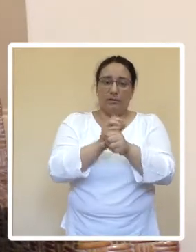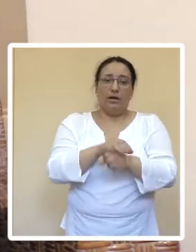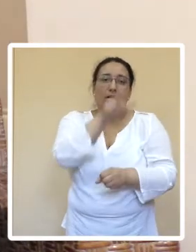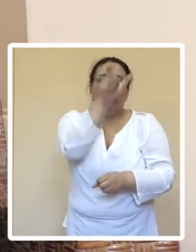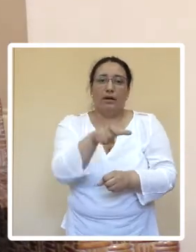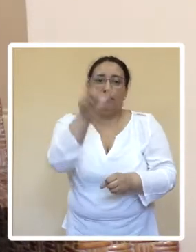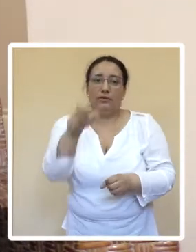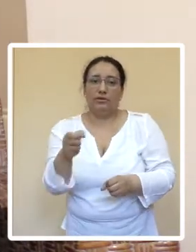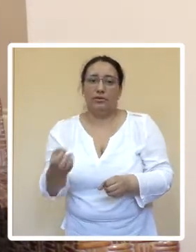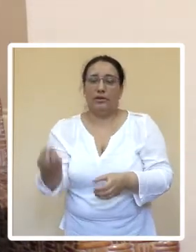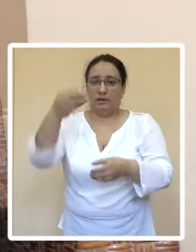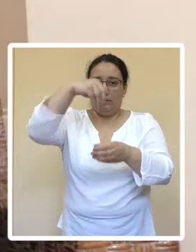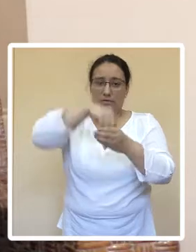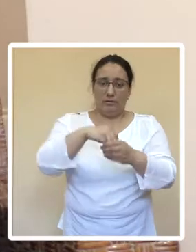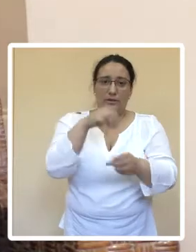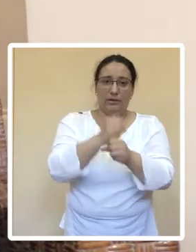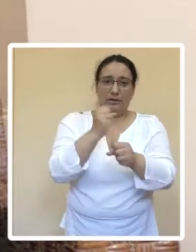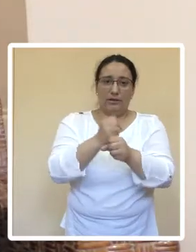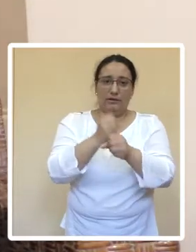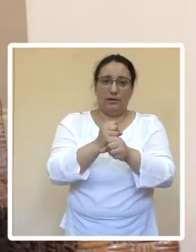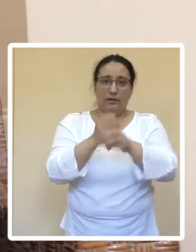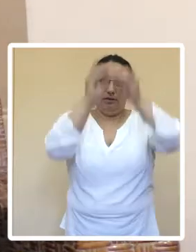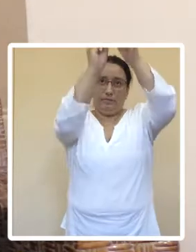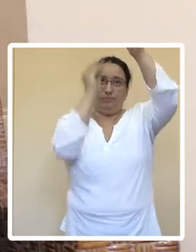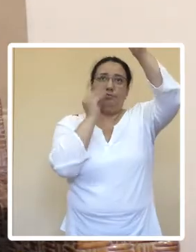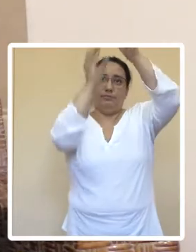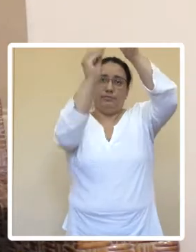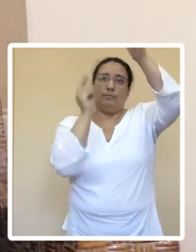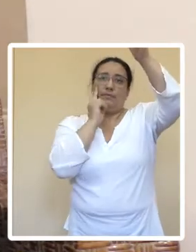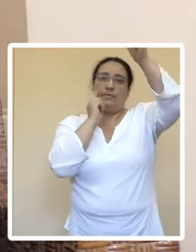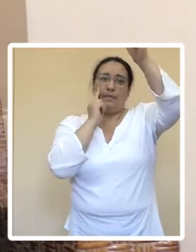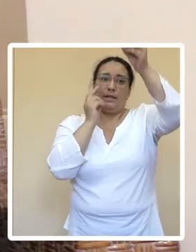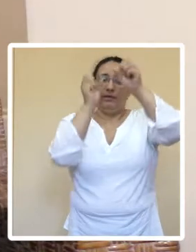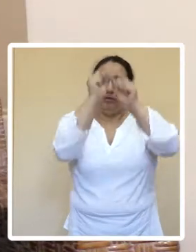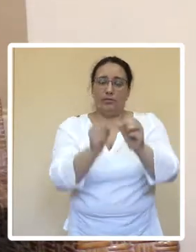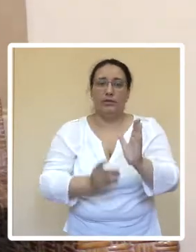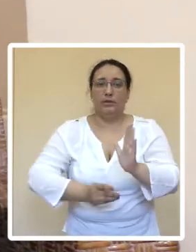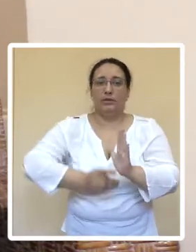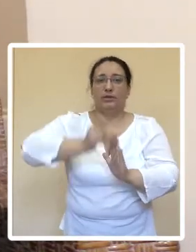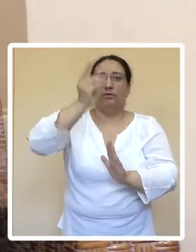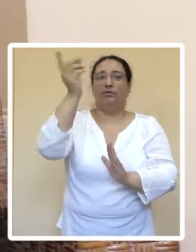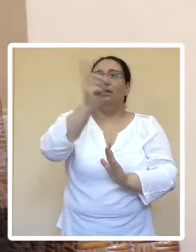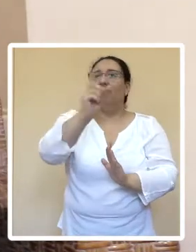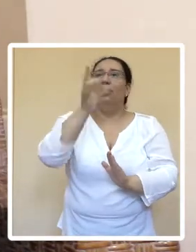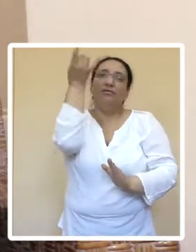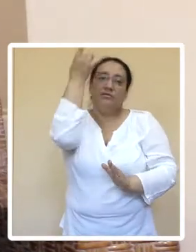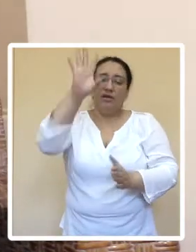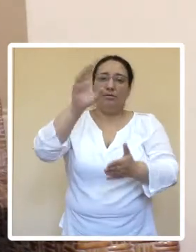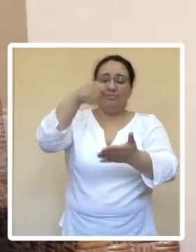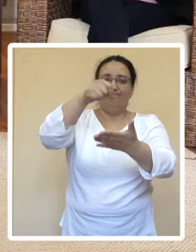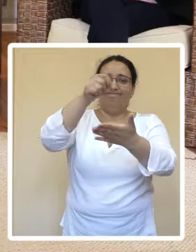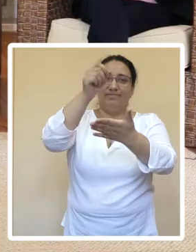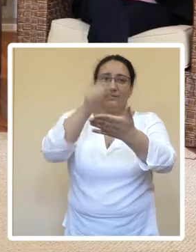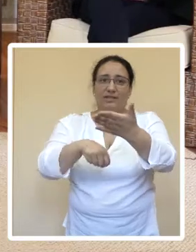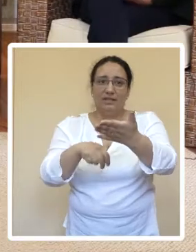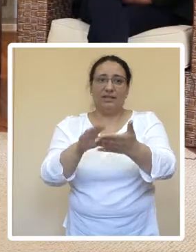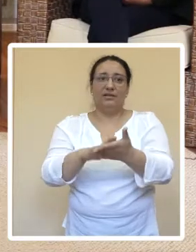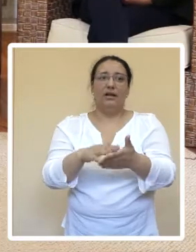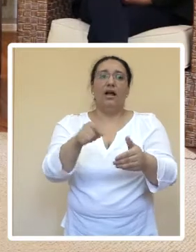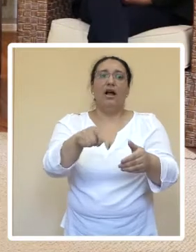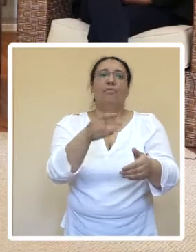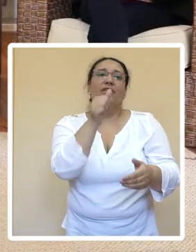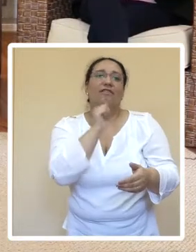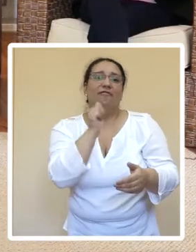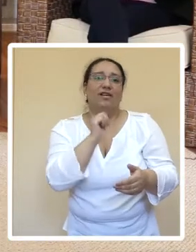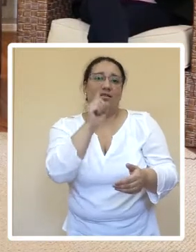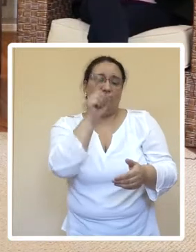a trabajar en la viña tengan la posibilidad de poder seguir desarrollándose, y no solo que sea contratarlos para cubrir un cupo. Es el interés